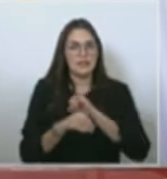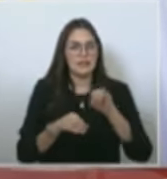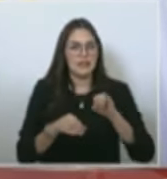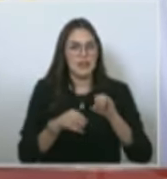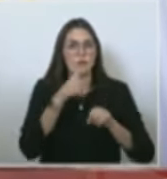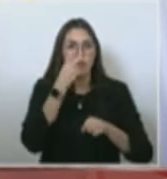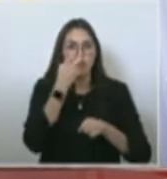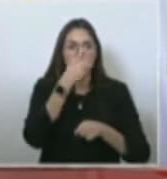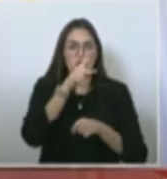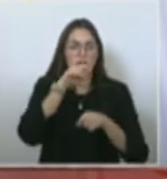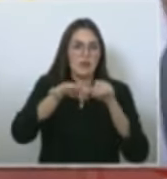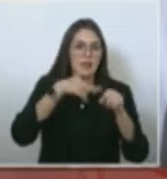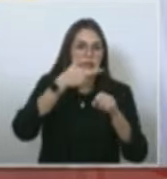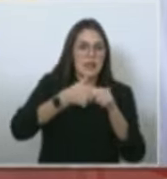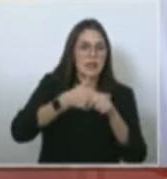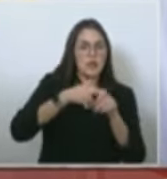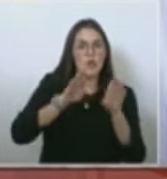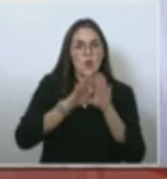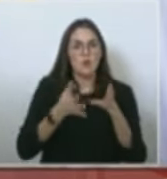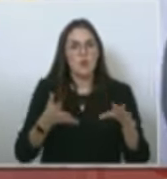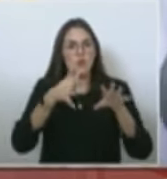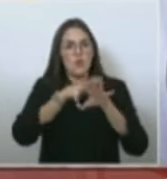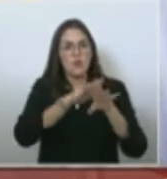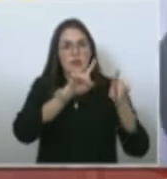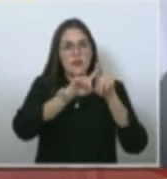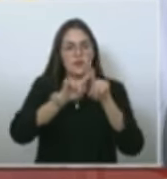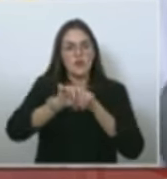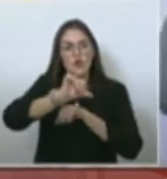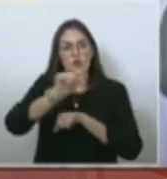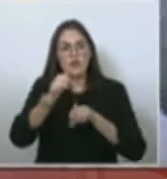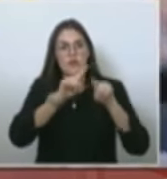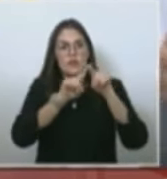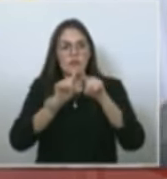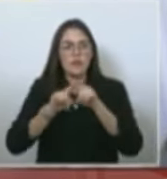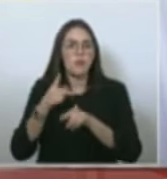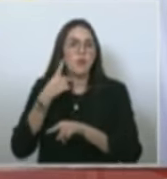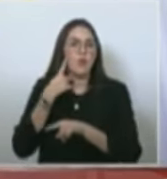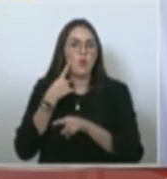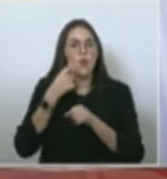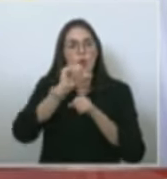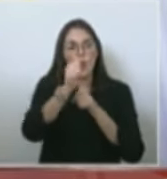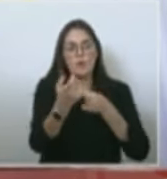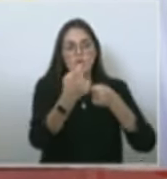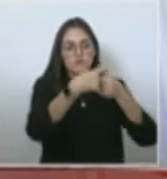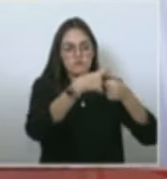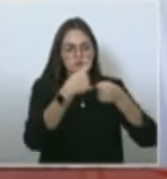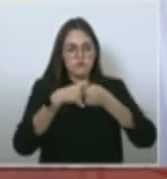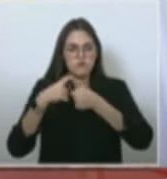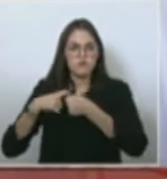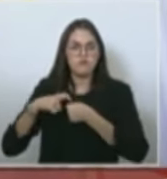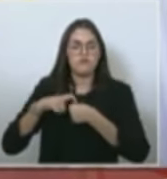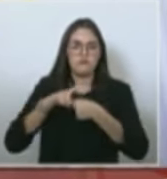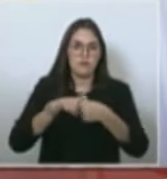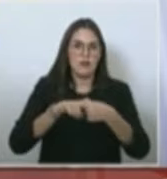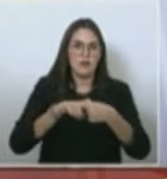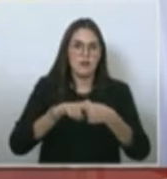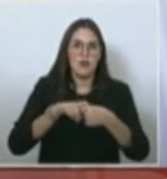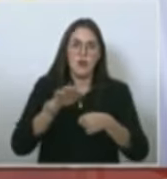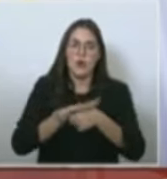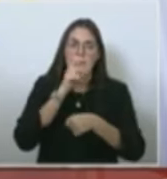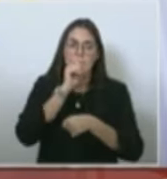se integró y se fusionó con otras fuerzas políticas posteriormente, en consecuencia con su